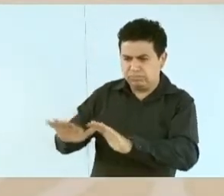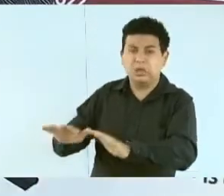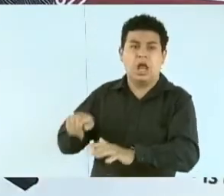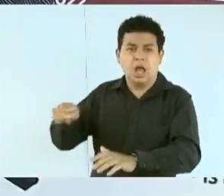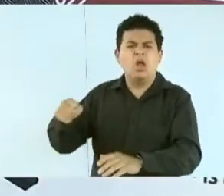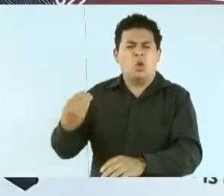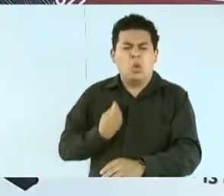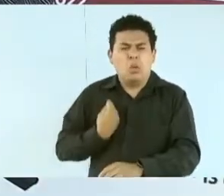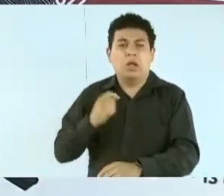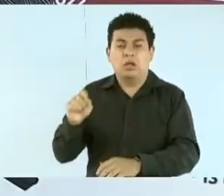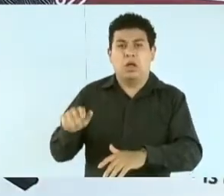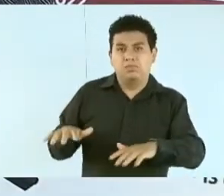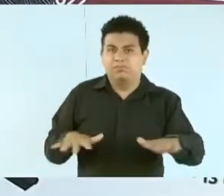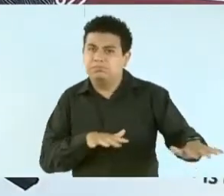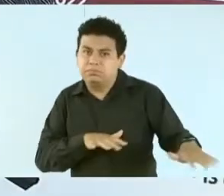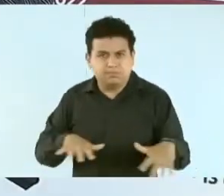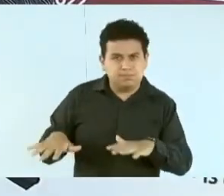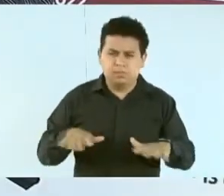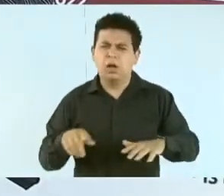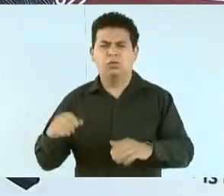temblores y